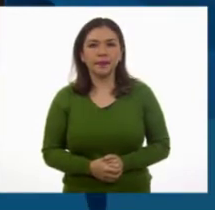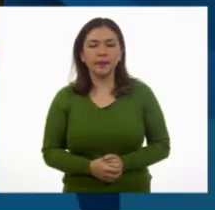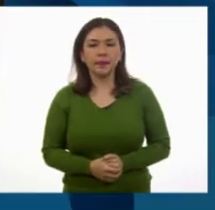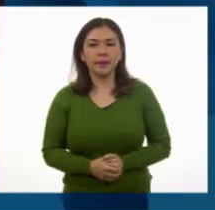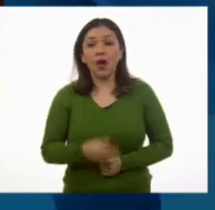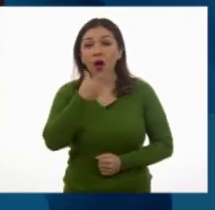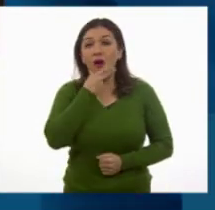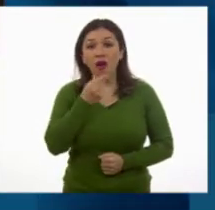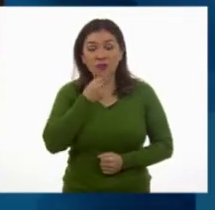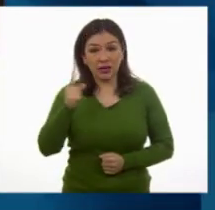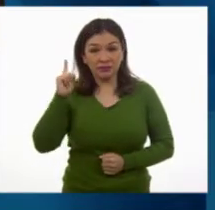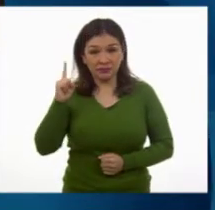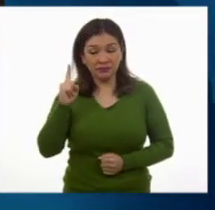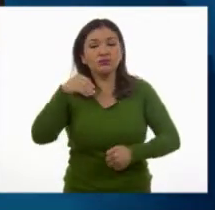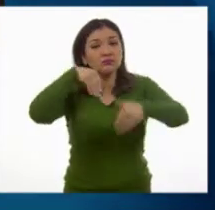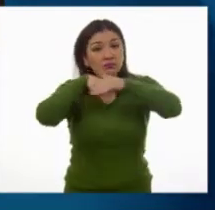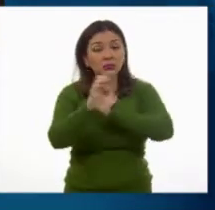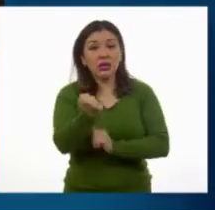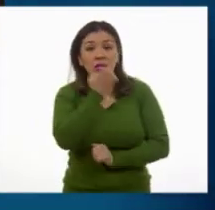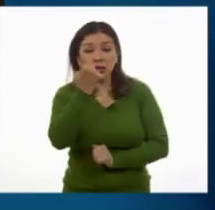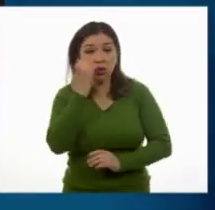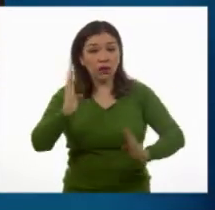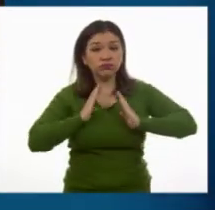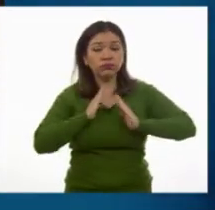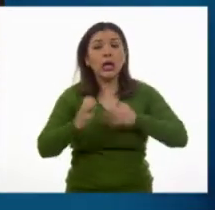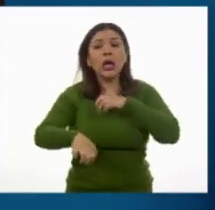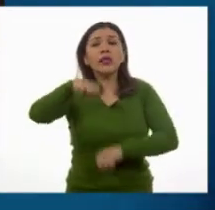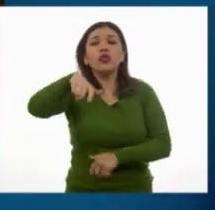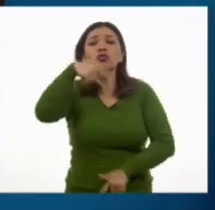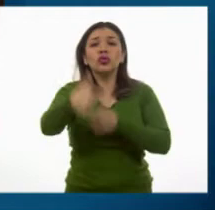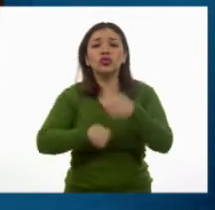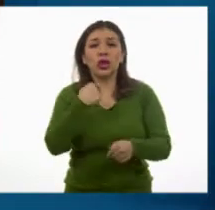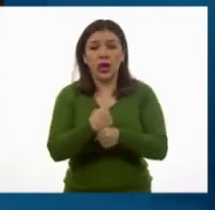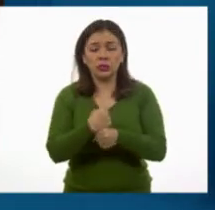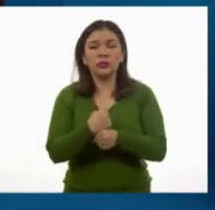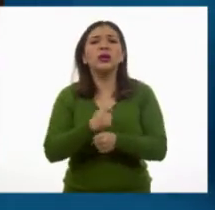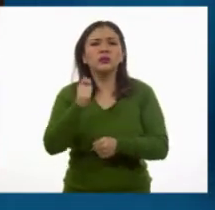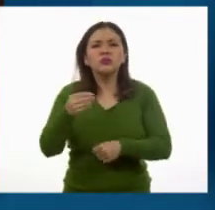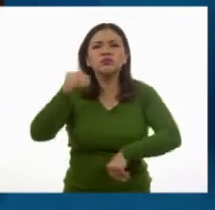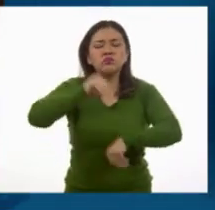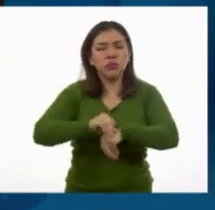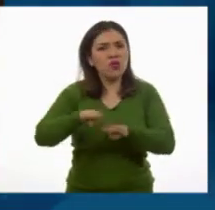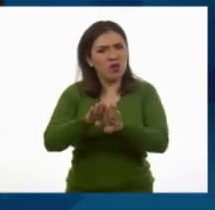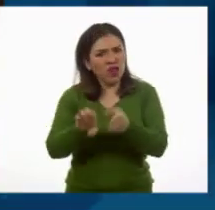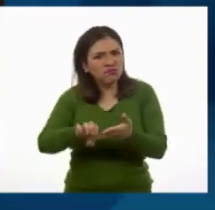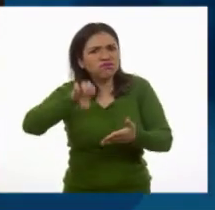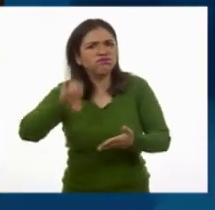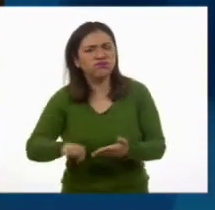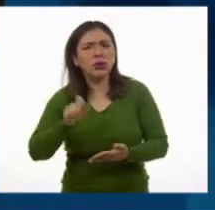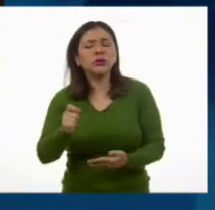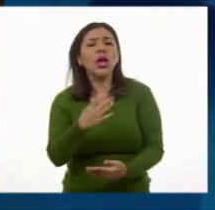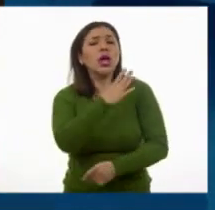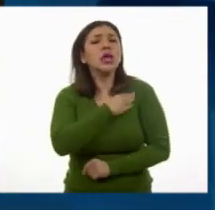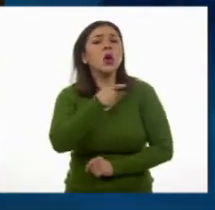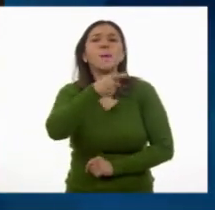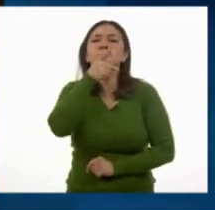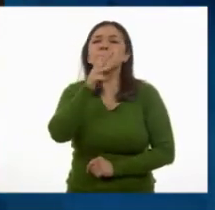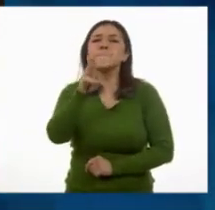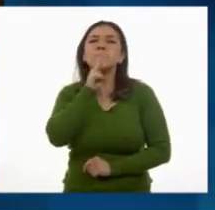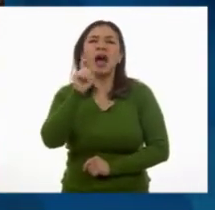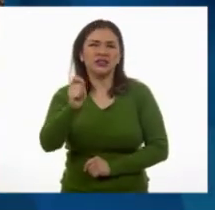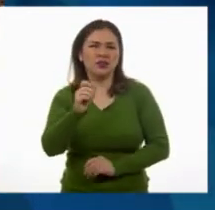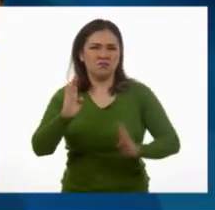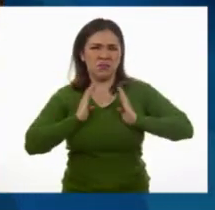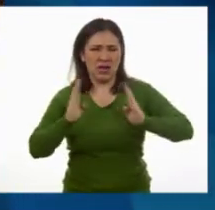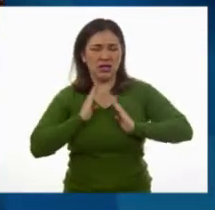Juan de la Barrera ingresó al ejército a los 12 años de edad. Por su conducta ejemplar y por ser hijo de militar, a los